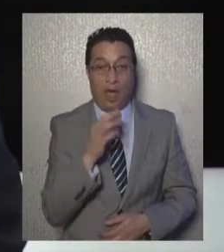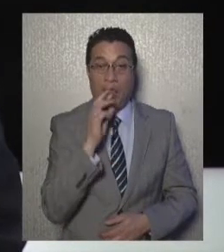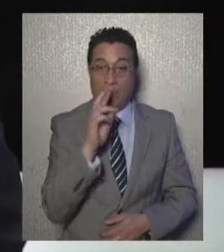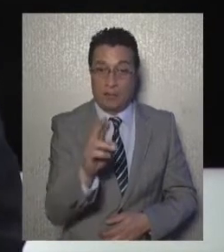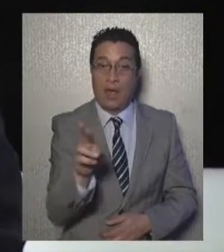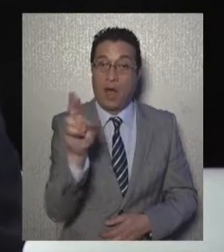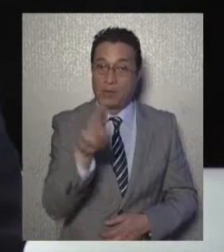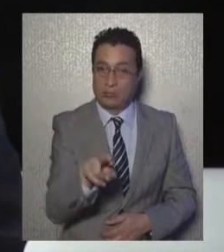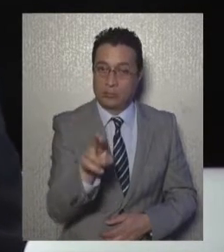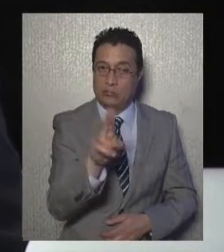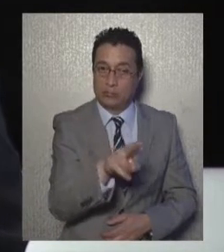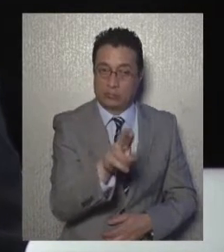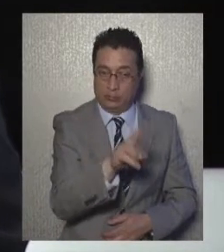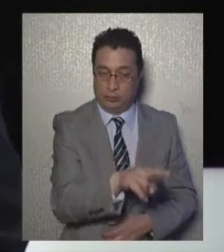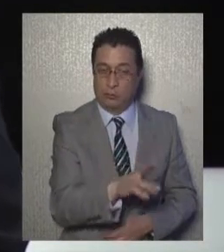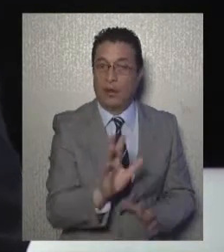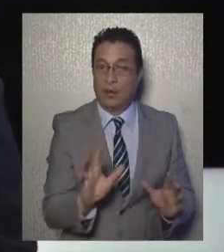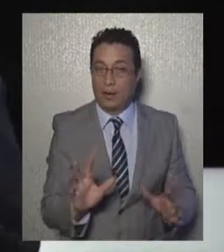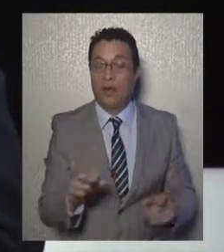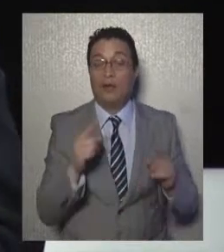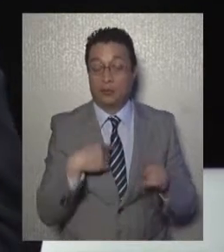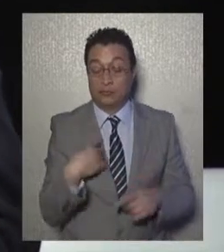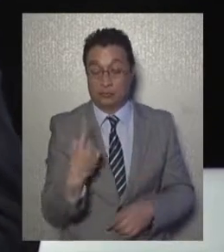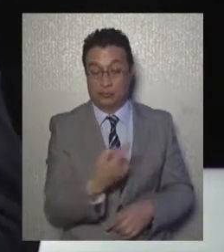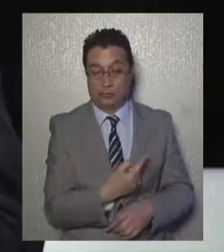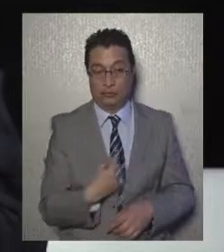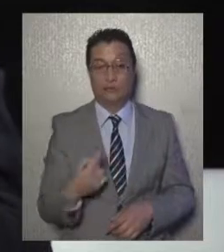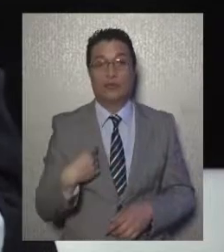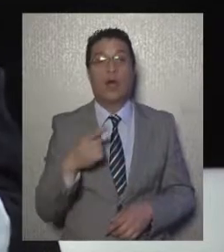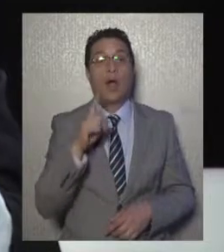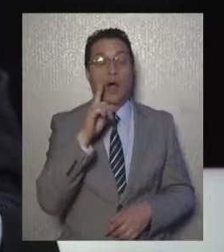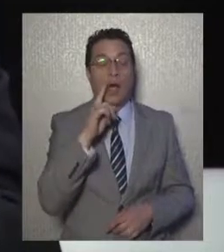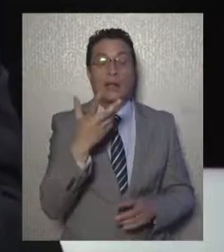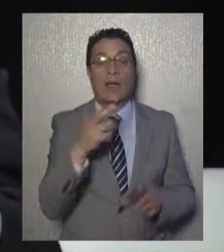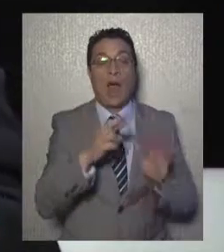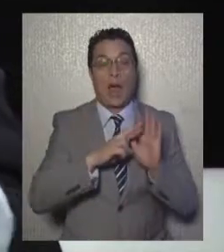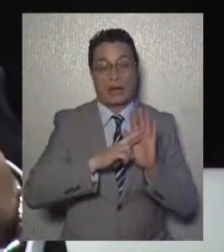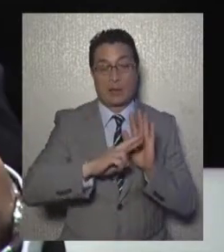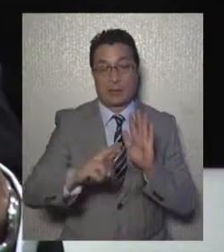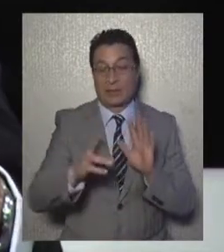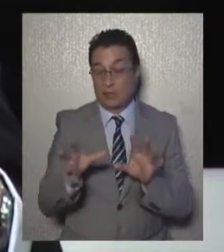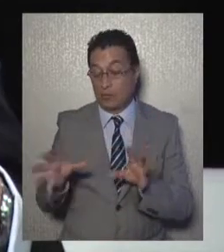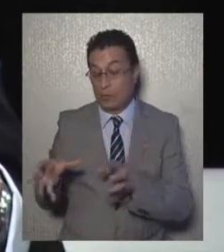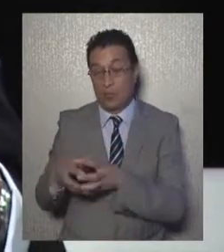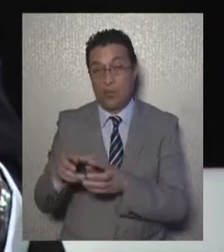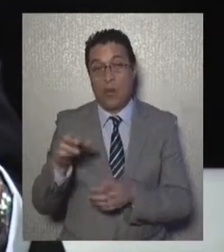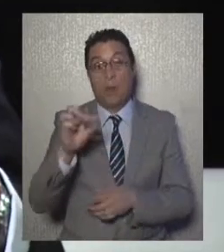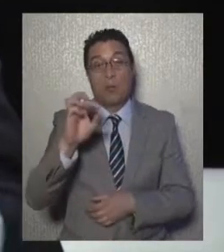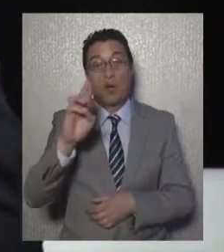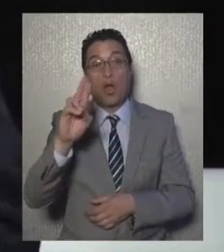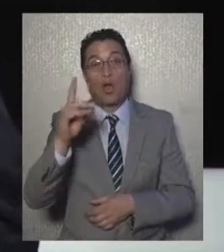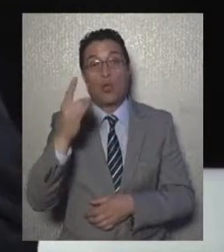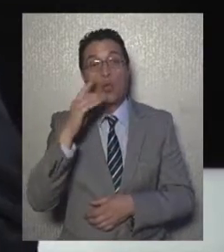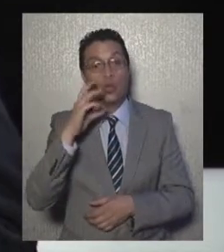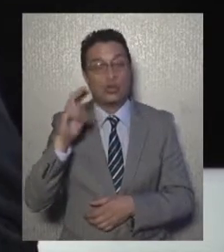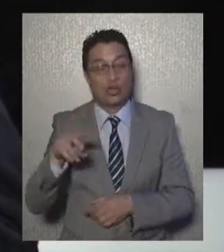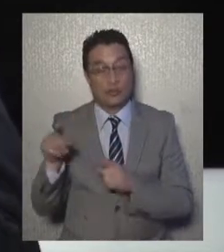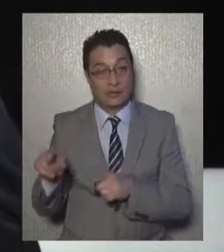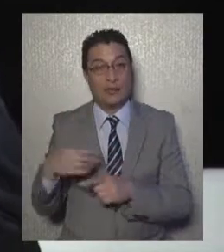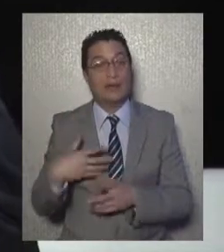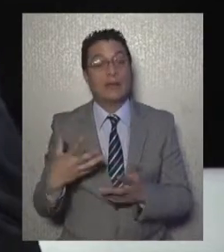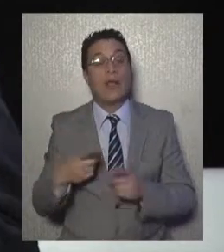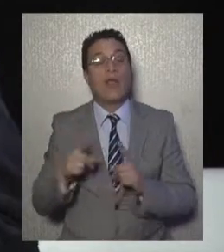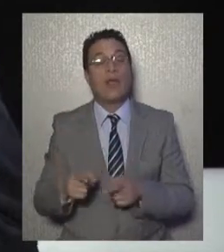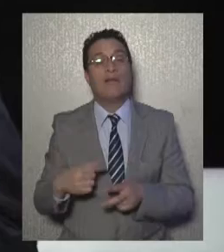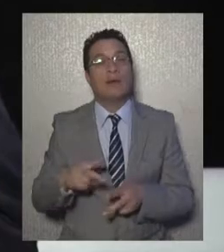cansancio. Nosotros lo que tenemos es que representamos a sectores productivos y por lo tanto lo que nos